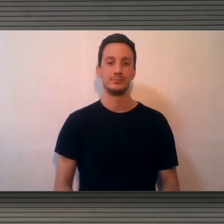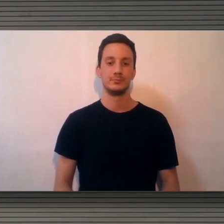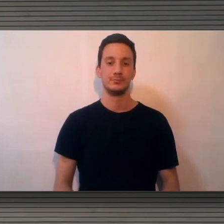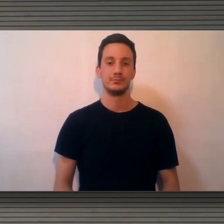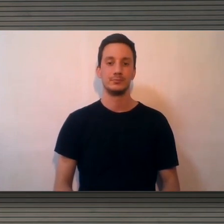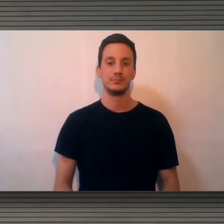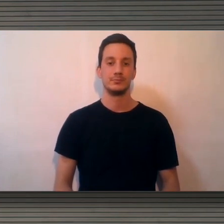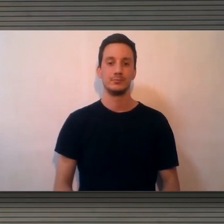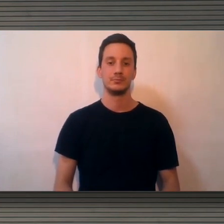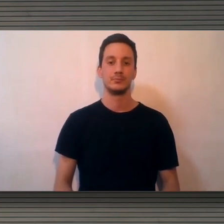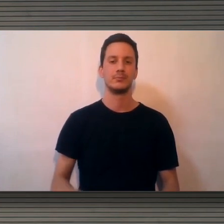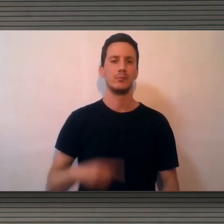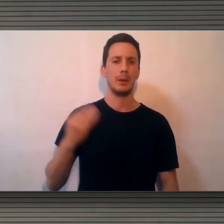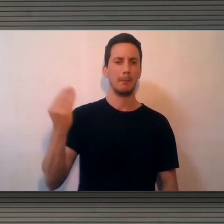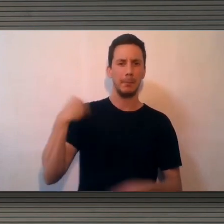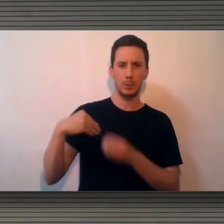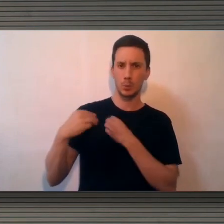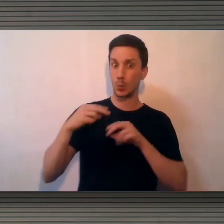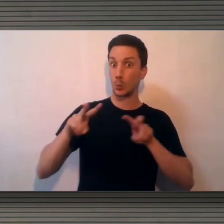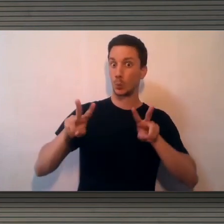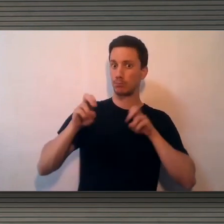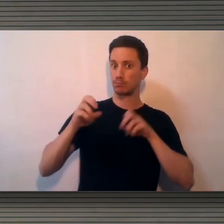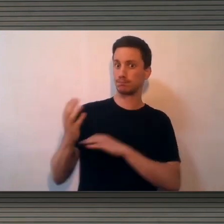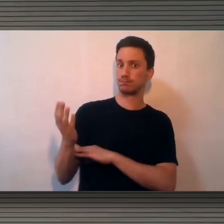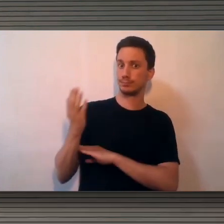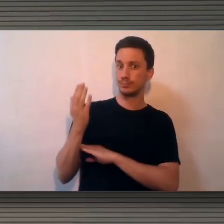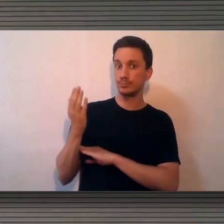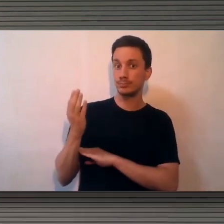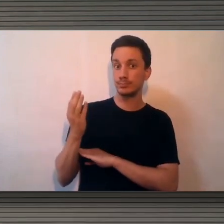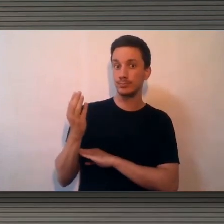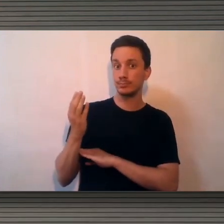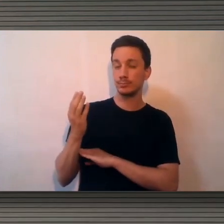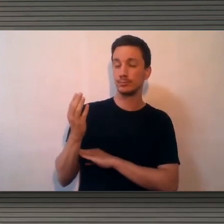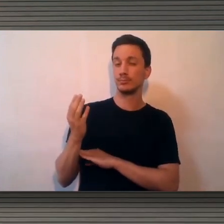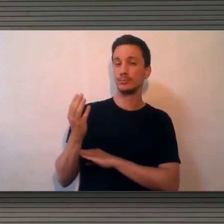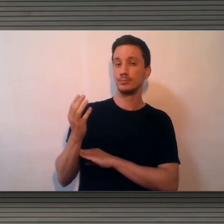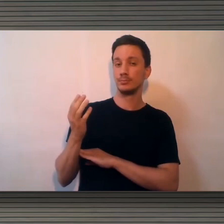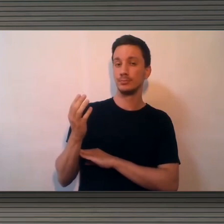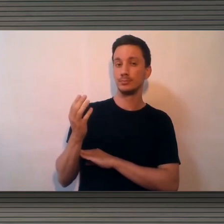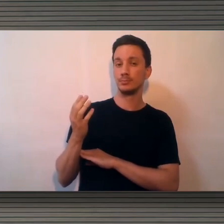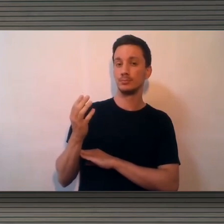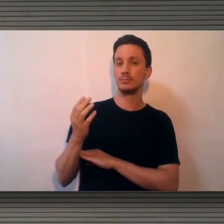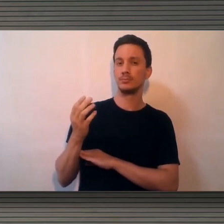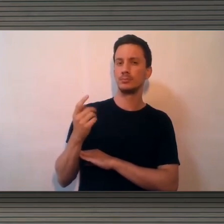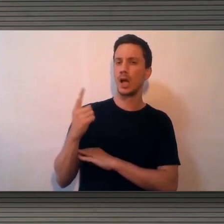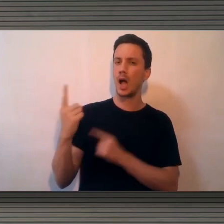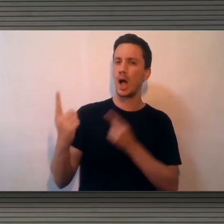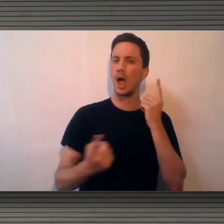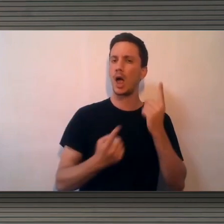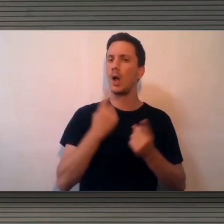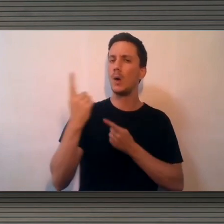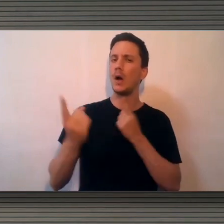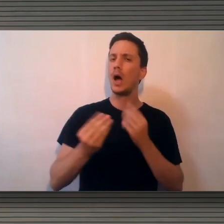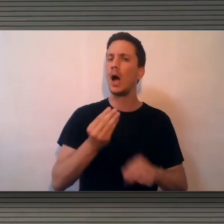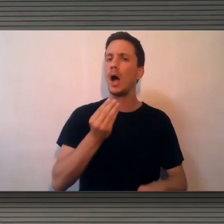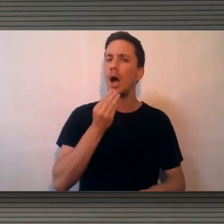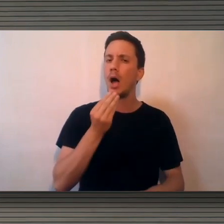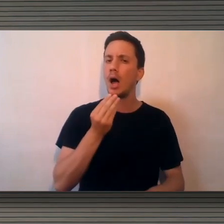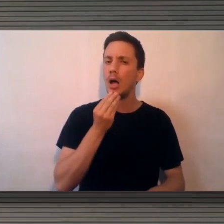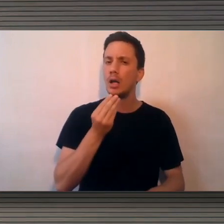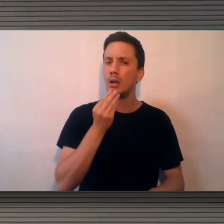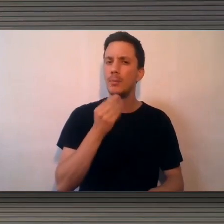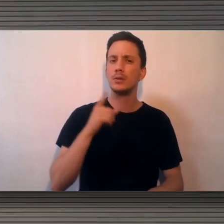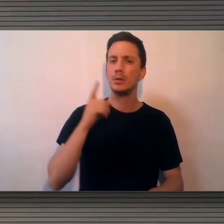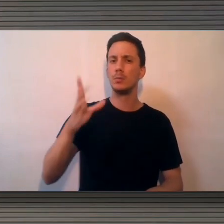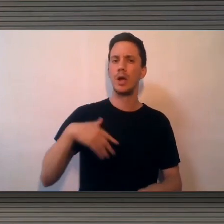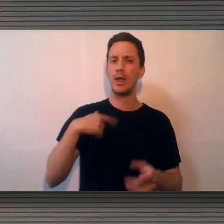Vale, muy bien. Veo una nueva pregunta que nos hacen ahora mismo sobre algunos alimentos que si pueden llegar a empeorar la dermatitis